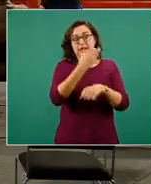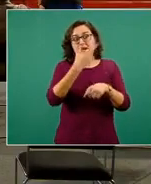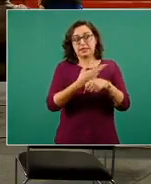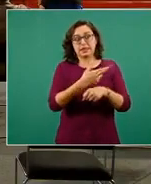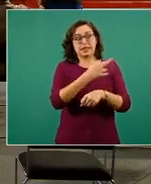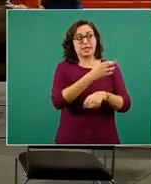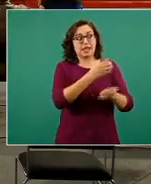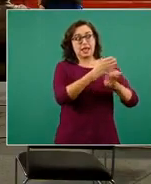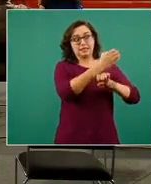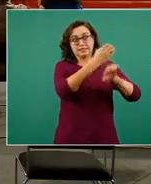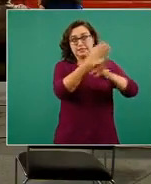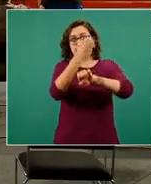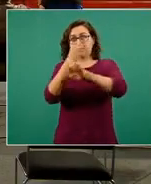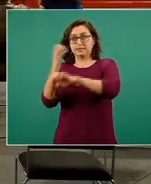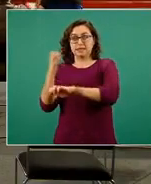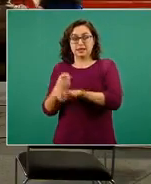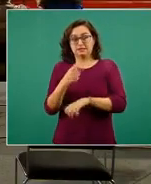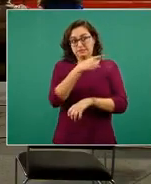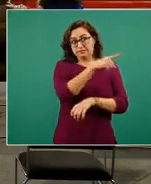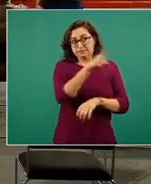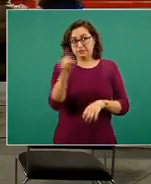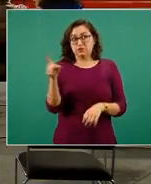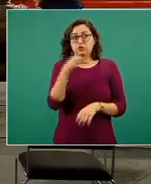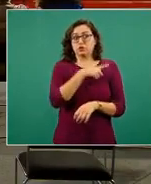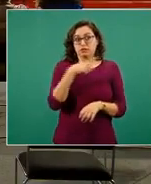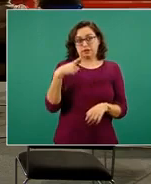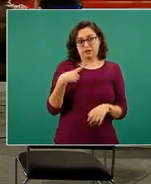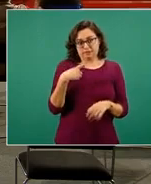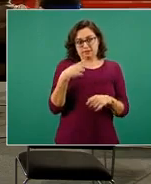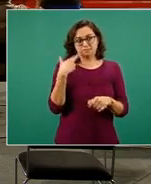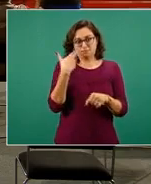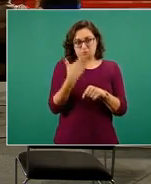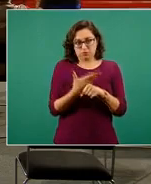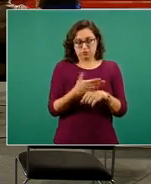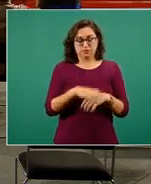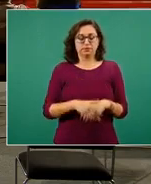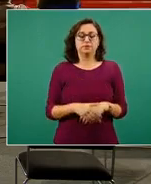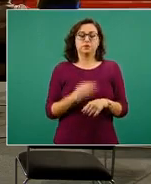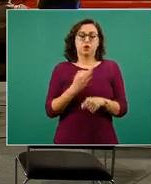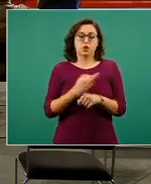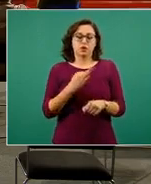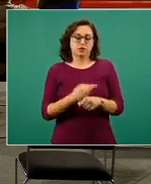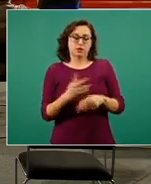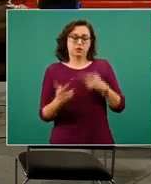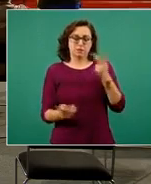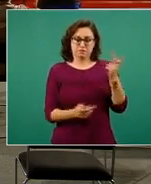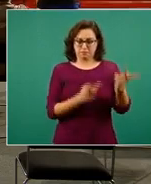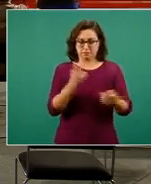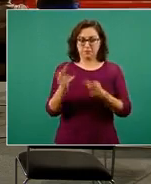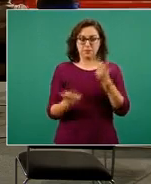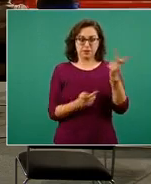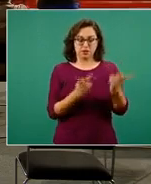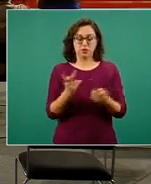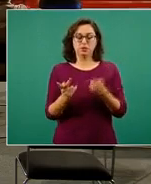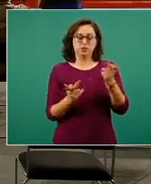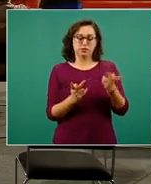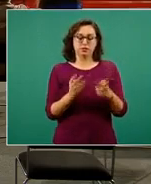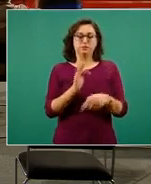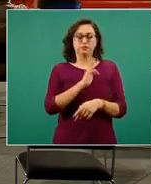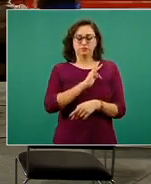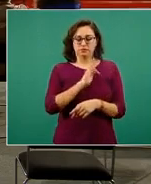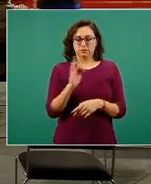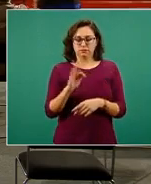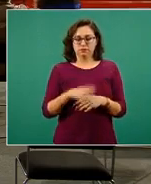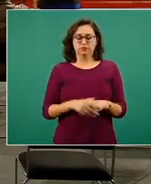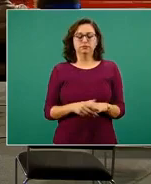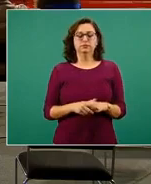hacerles algunas preguntas a ambos. Quizá podremos dividirnos, el doctor Alomía y yo, y me gustaría empezar con una